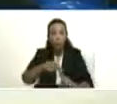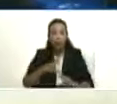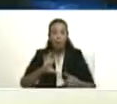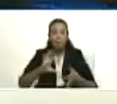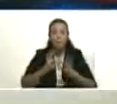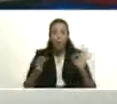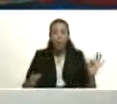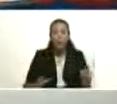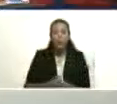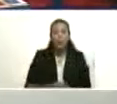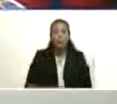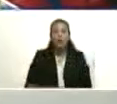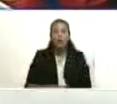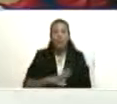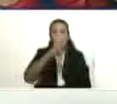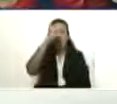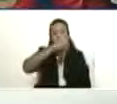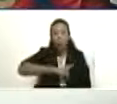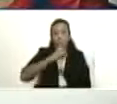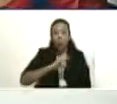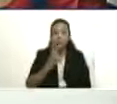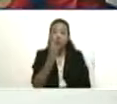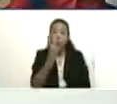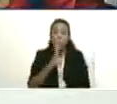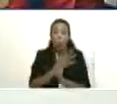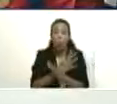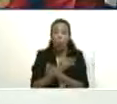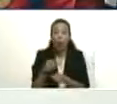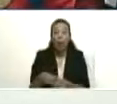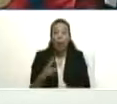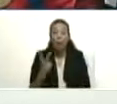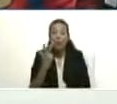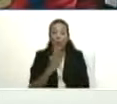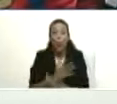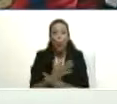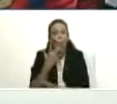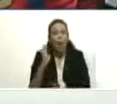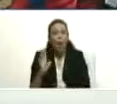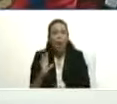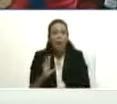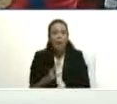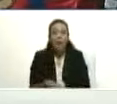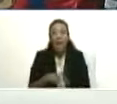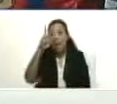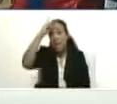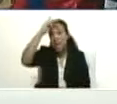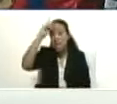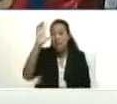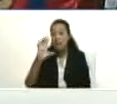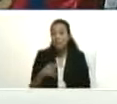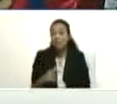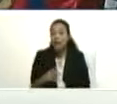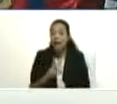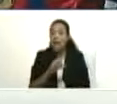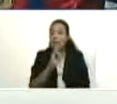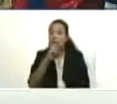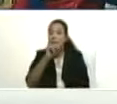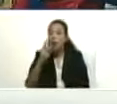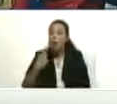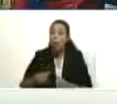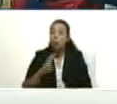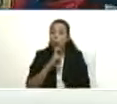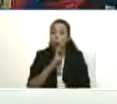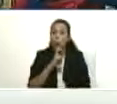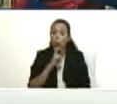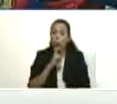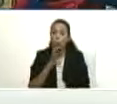Panamericano. Son mis segundos juegos, mi tercero juego, pero en Lima 2019 tuve otra medalla de oro